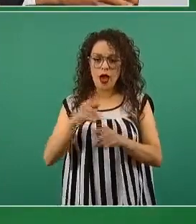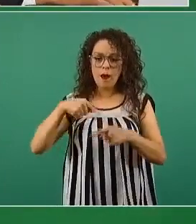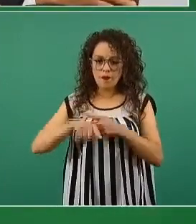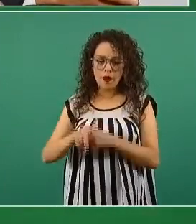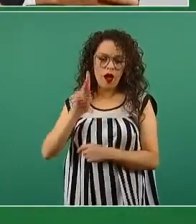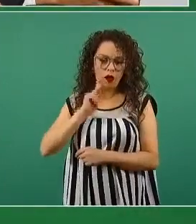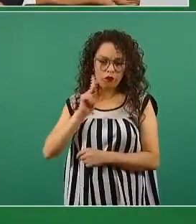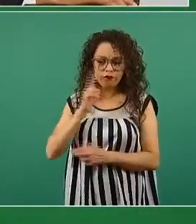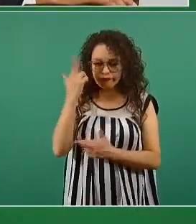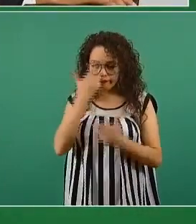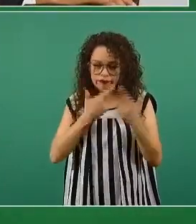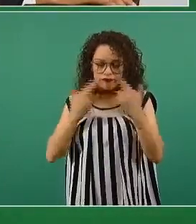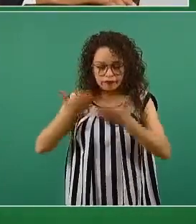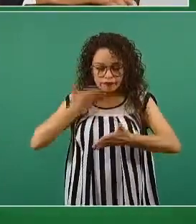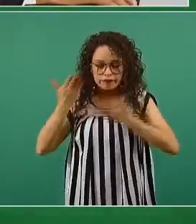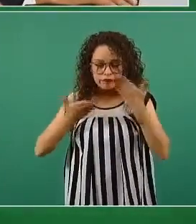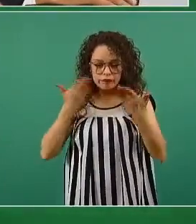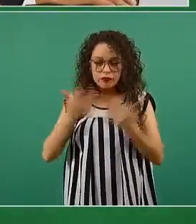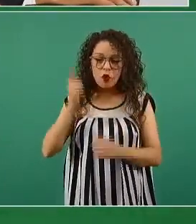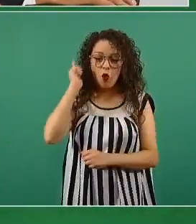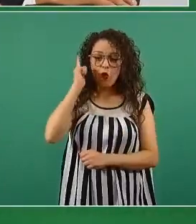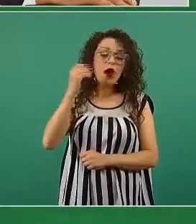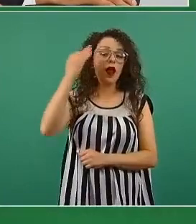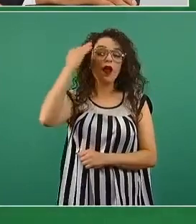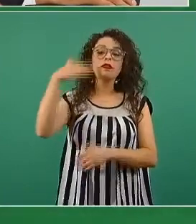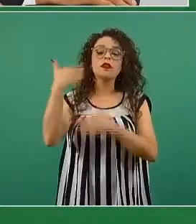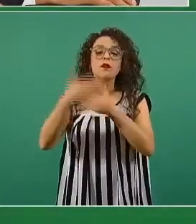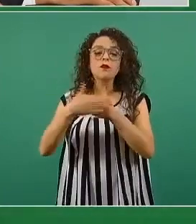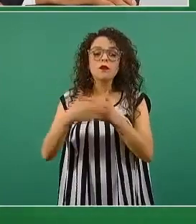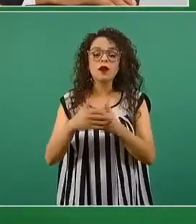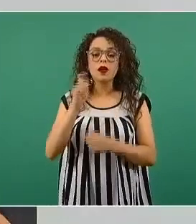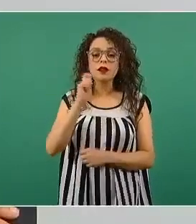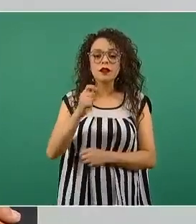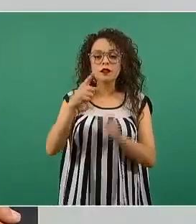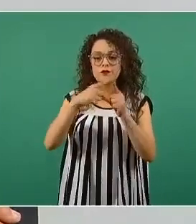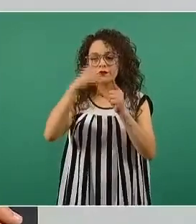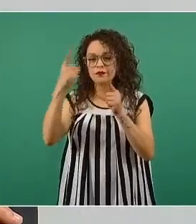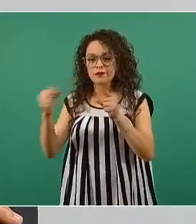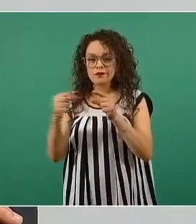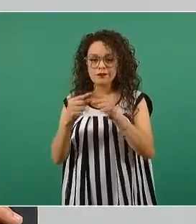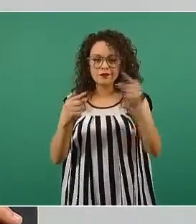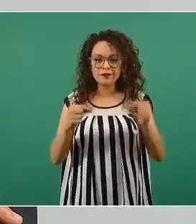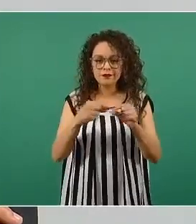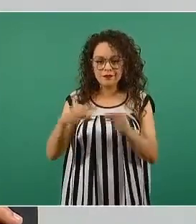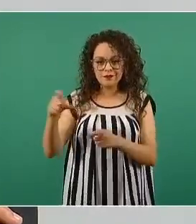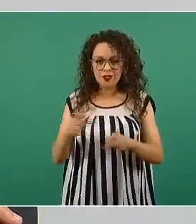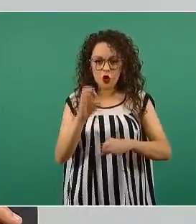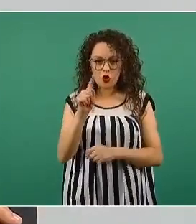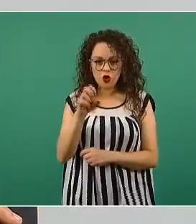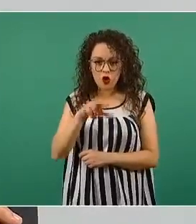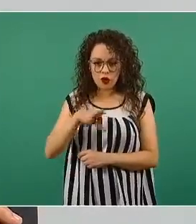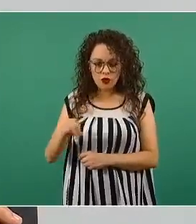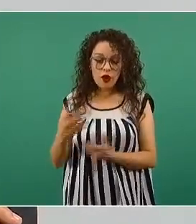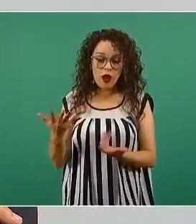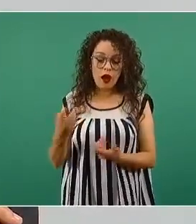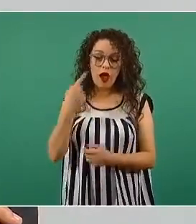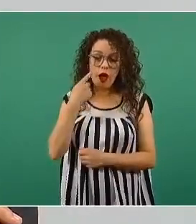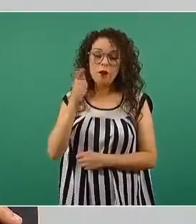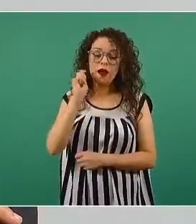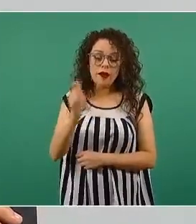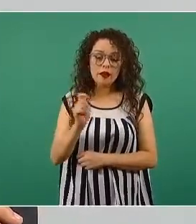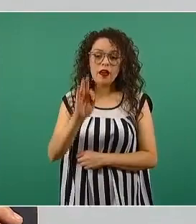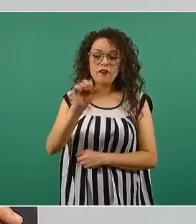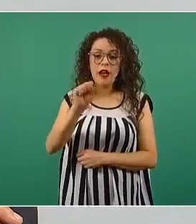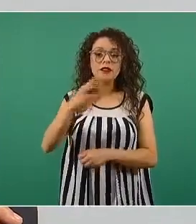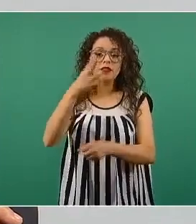otoño, más o menos, tener ya, para mediados de año, tener algunos análisis interinos de los fase 3, yo